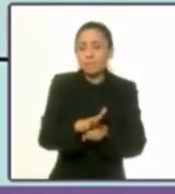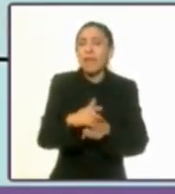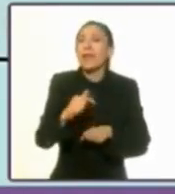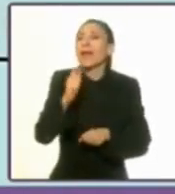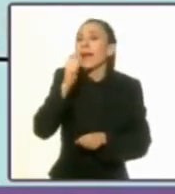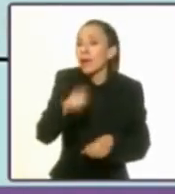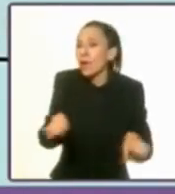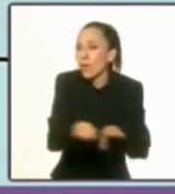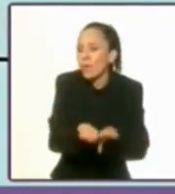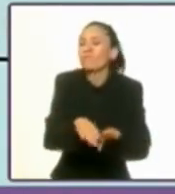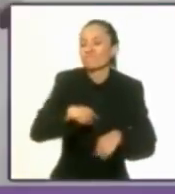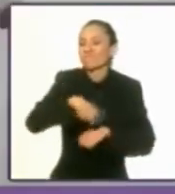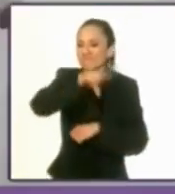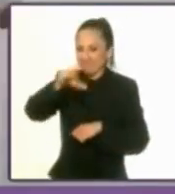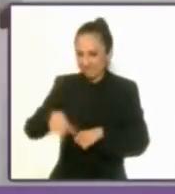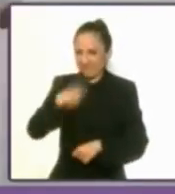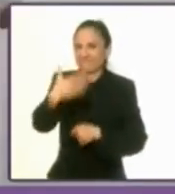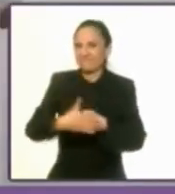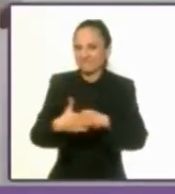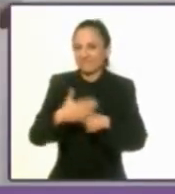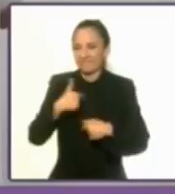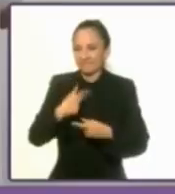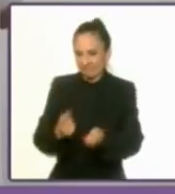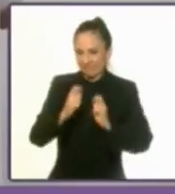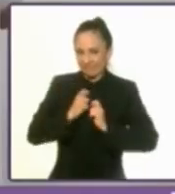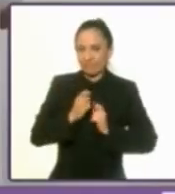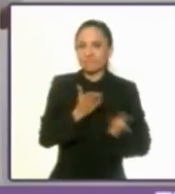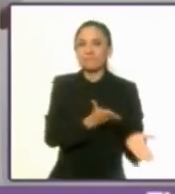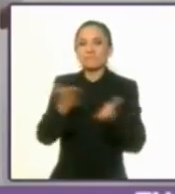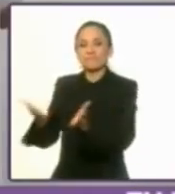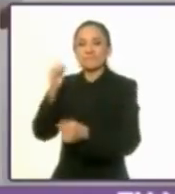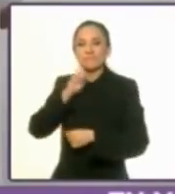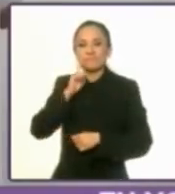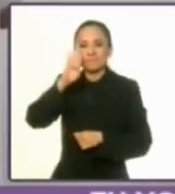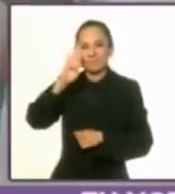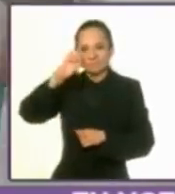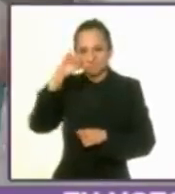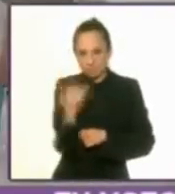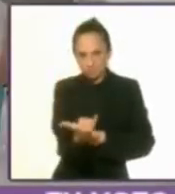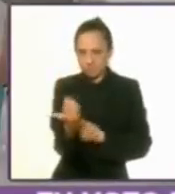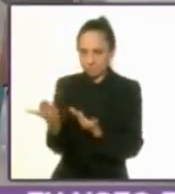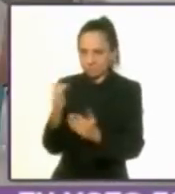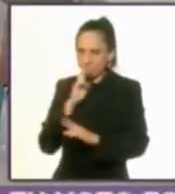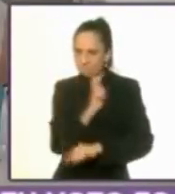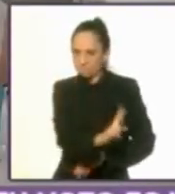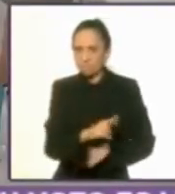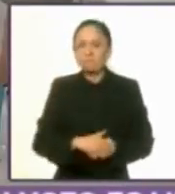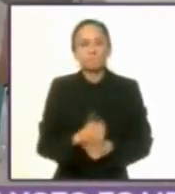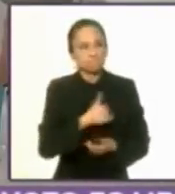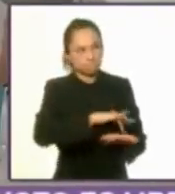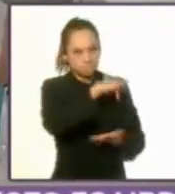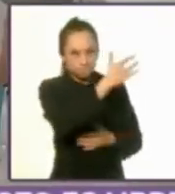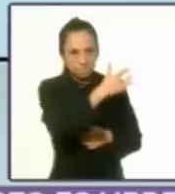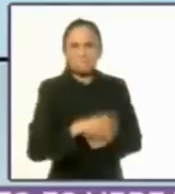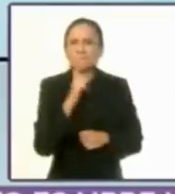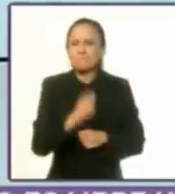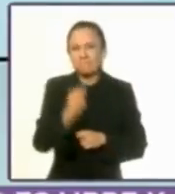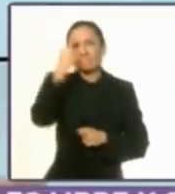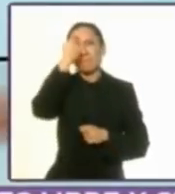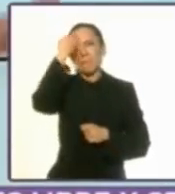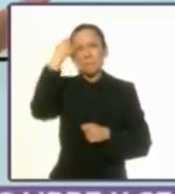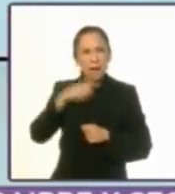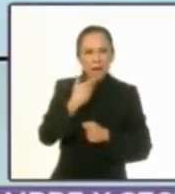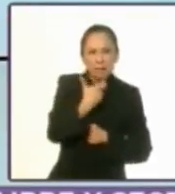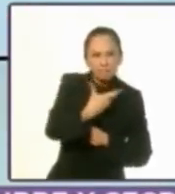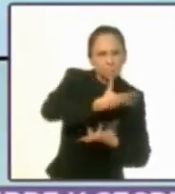siguiente intervención ariana bojan le toca ahora usted responder gracias pues atendiendo este tema de las vocaciones económicas me